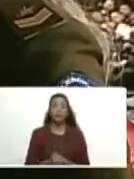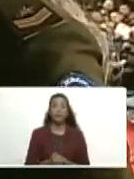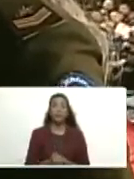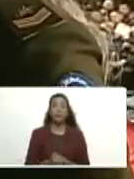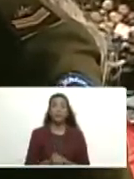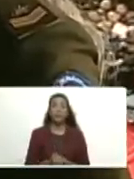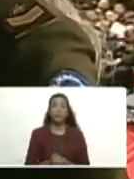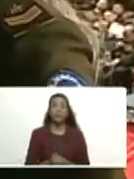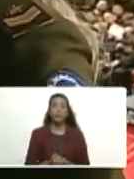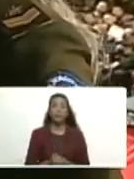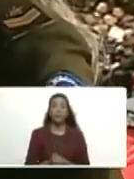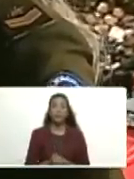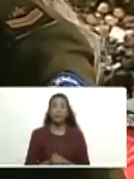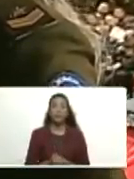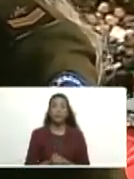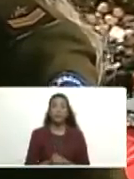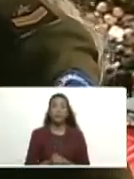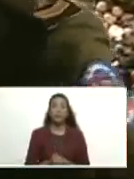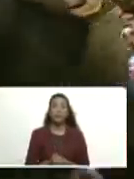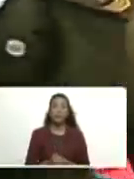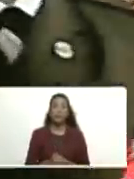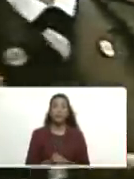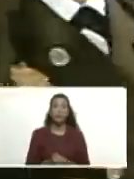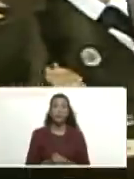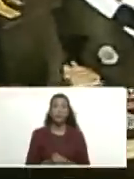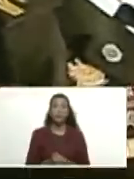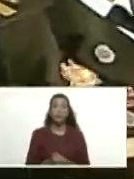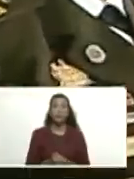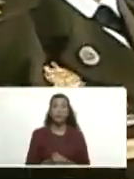retirarme. ¡A la